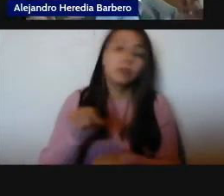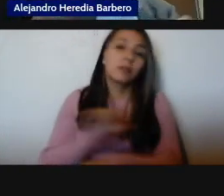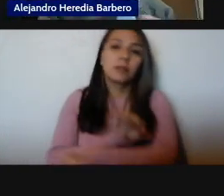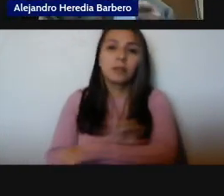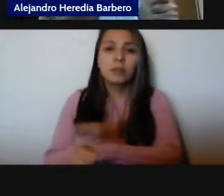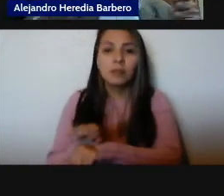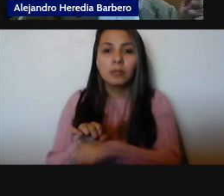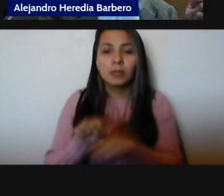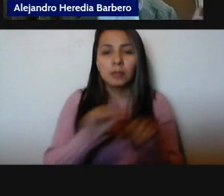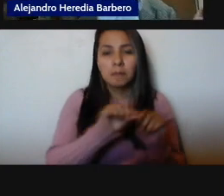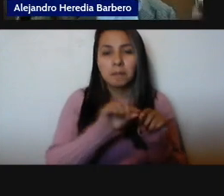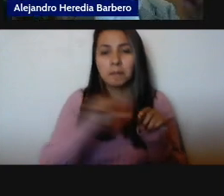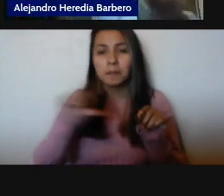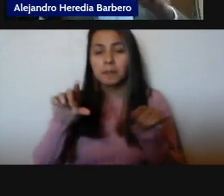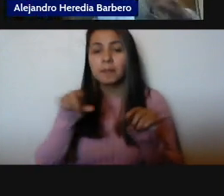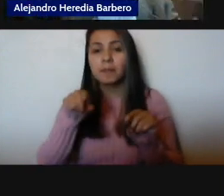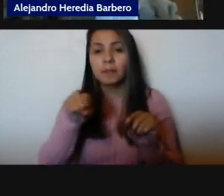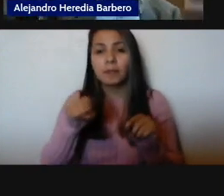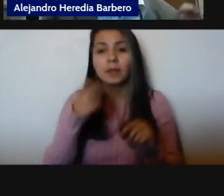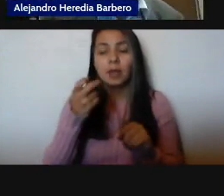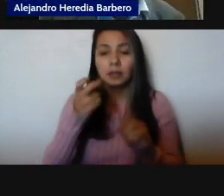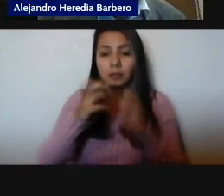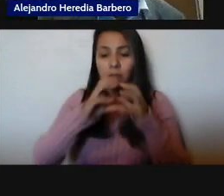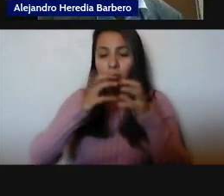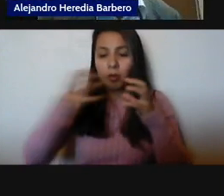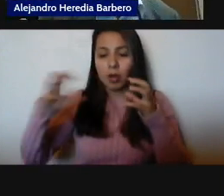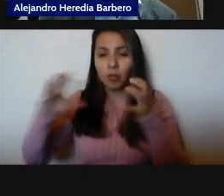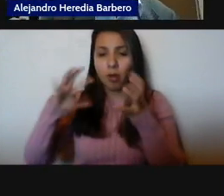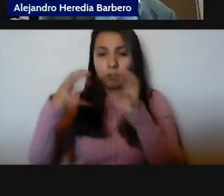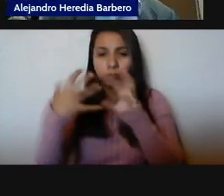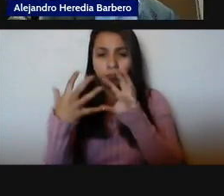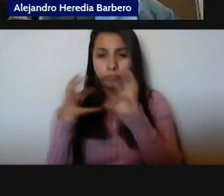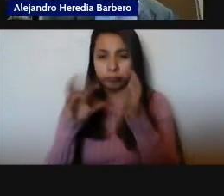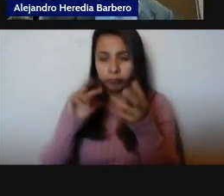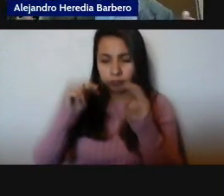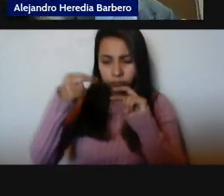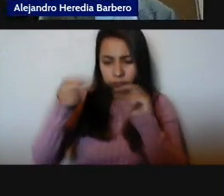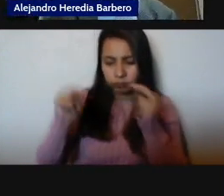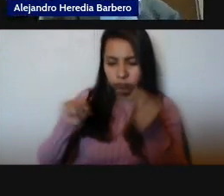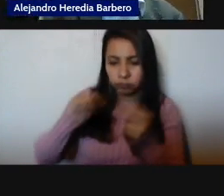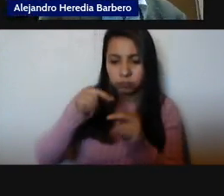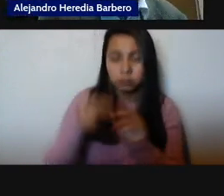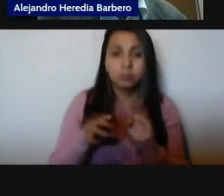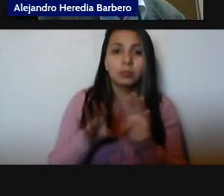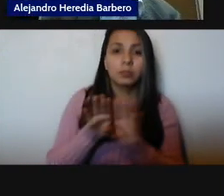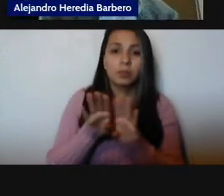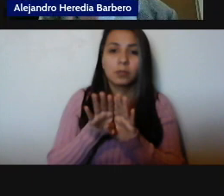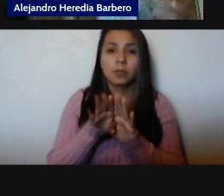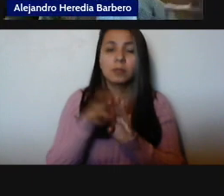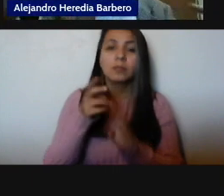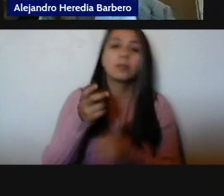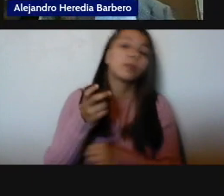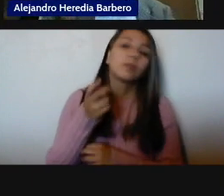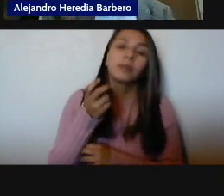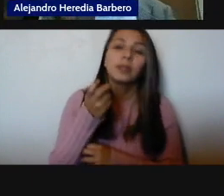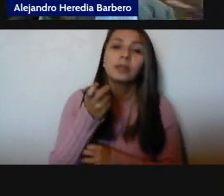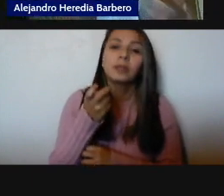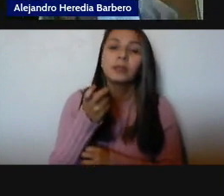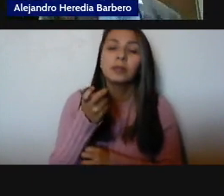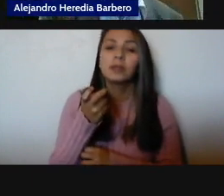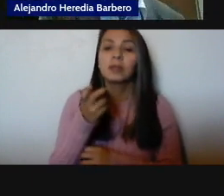complejidad viene en el aumento de la masa molecular y de la estructura tridimensional de estos compuestos. Y la simplicidad viene a partir